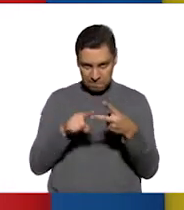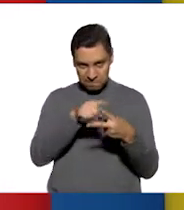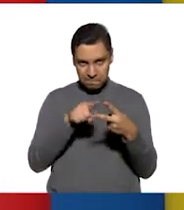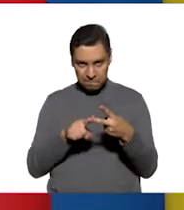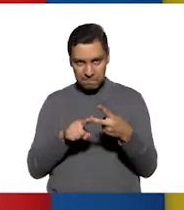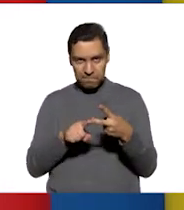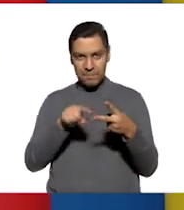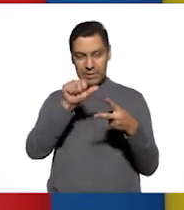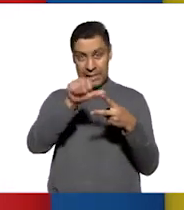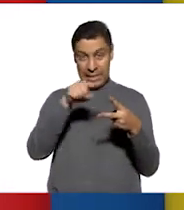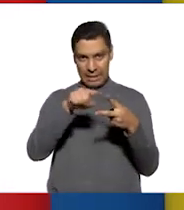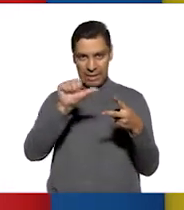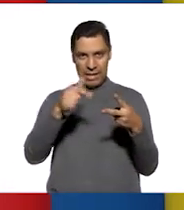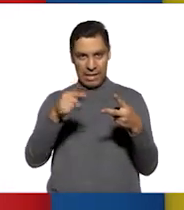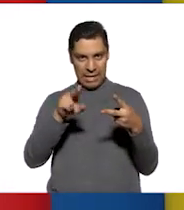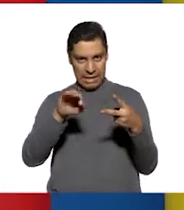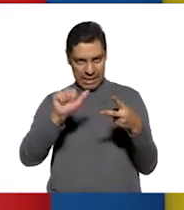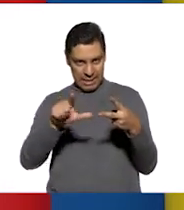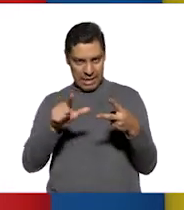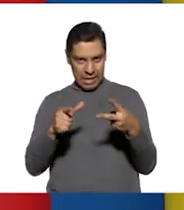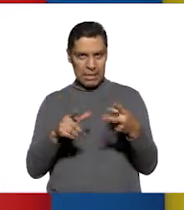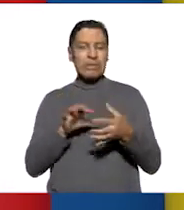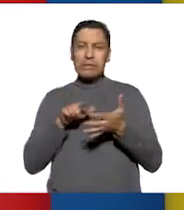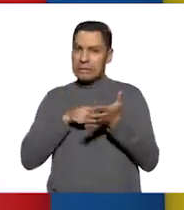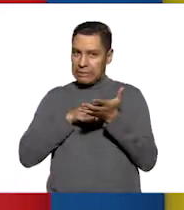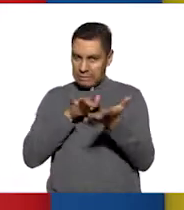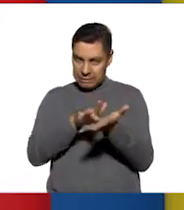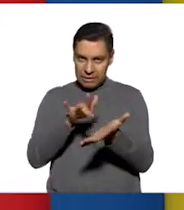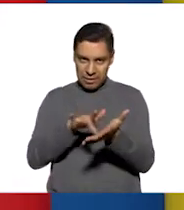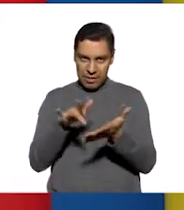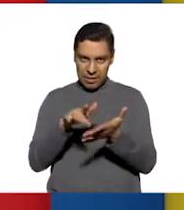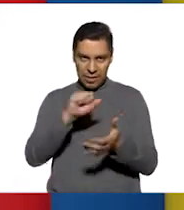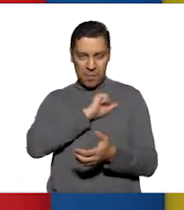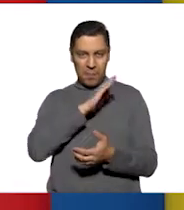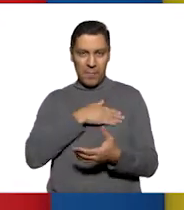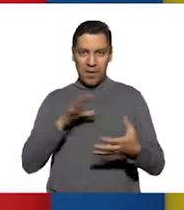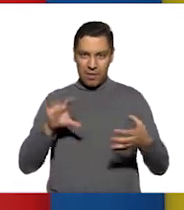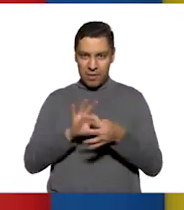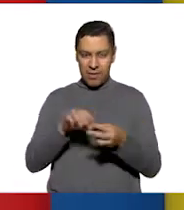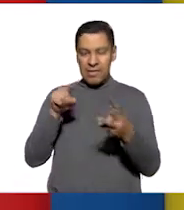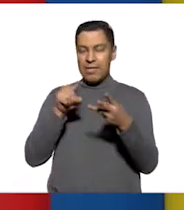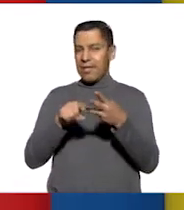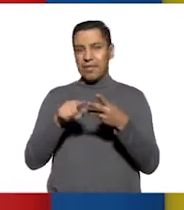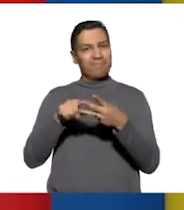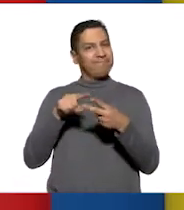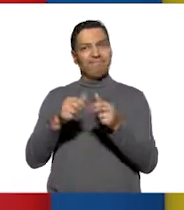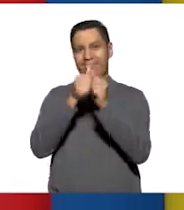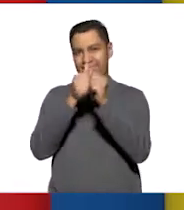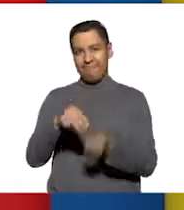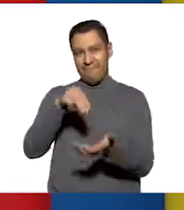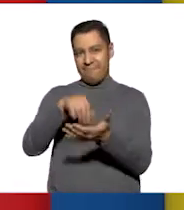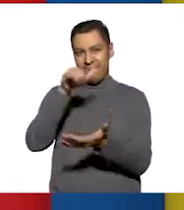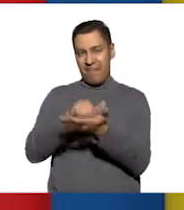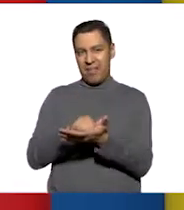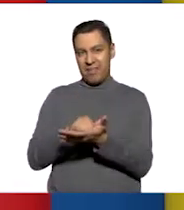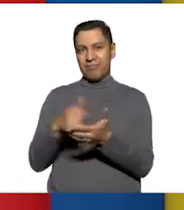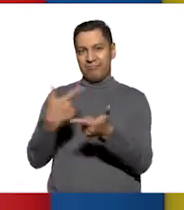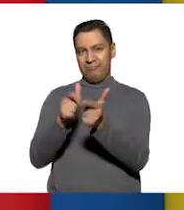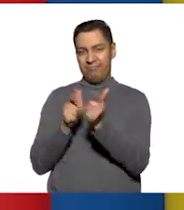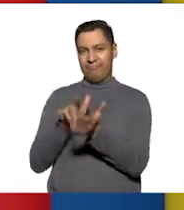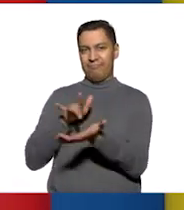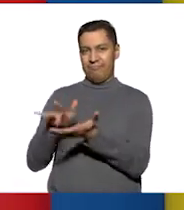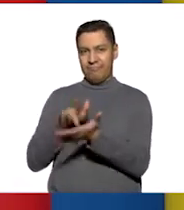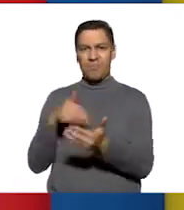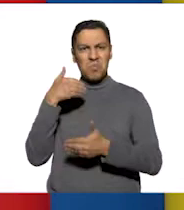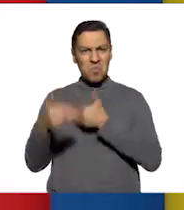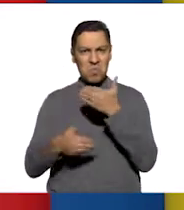solo Aguilar decidió continuar con los españoles, porque Guerrero se quedó con el pueblo maya. Al ir avanzando, fueron librando batallas